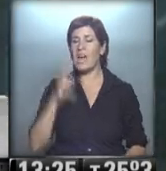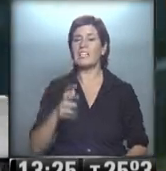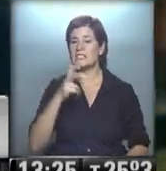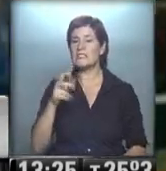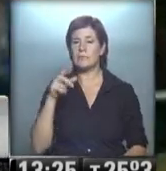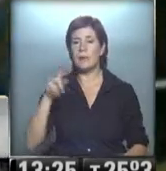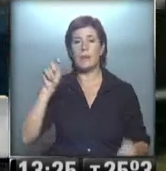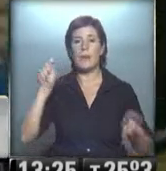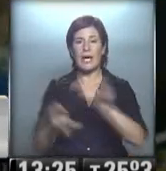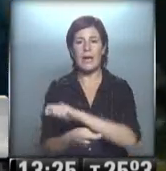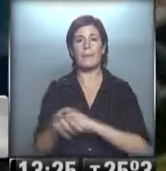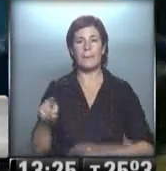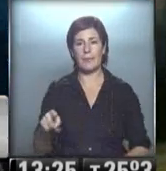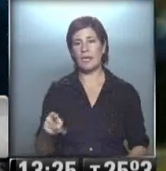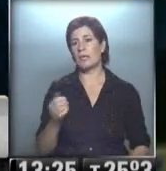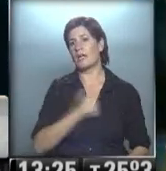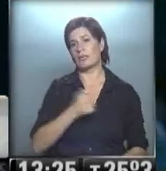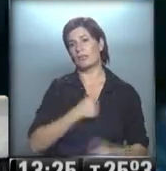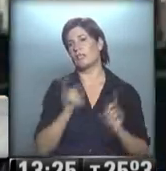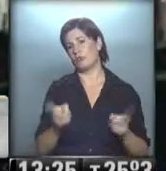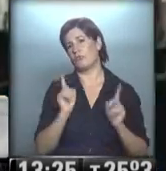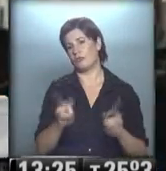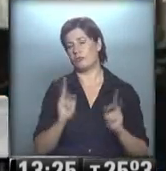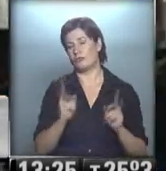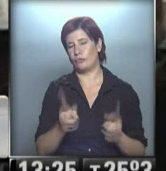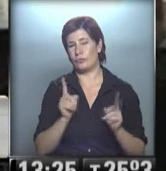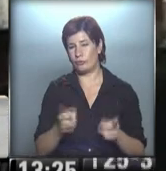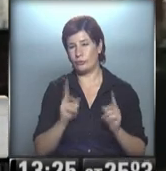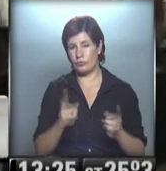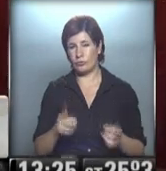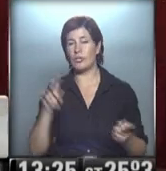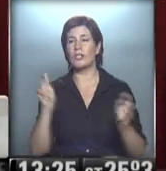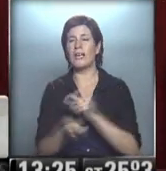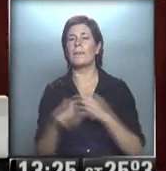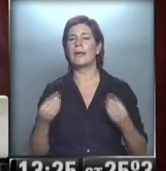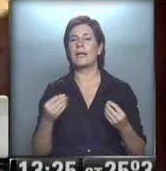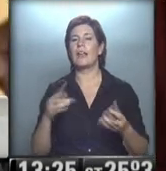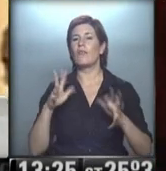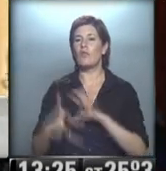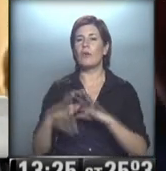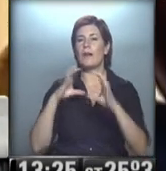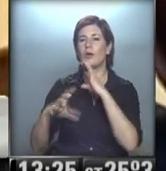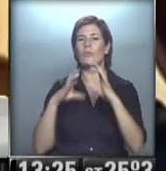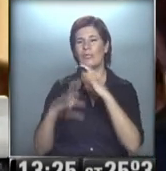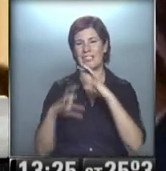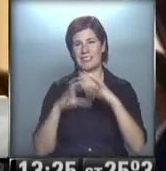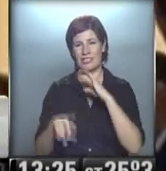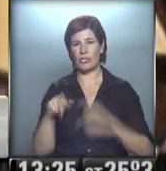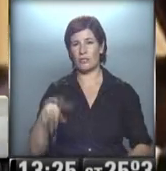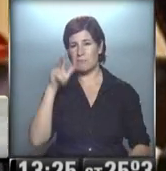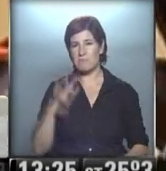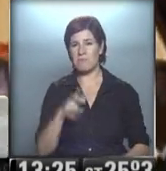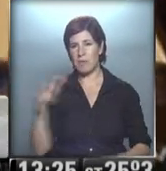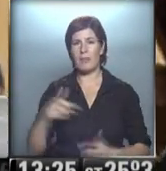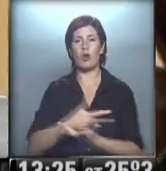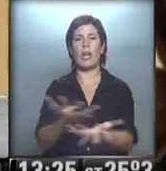cambiar. Lo cierto es que la doctrina de la Iglesia sigue igual. Lo que ha cambiado mucho es la forma, la comunicación del pontífice con